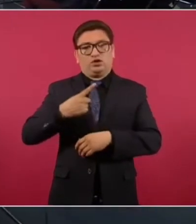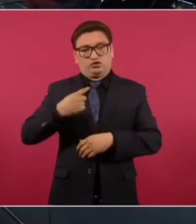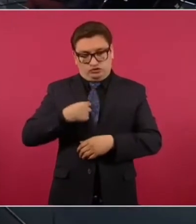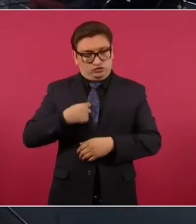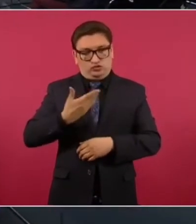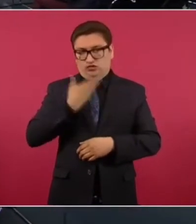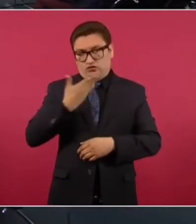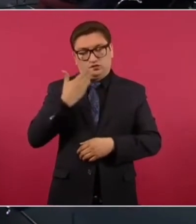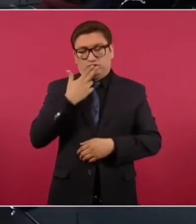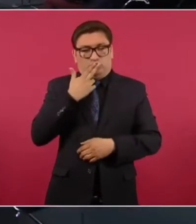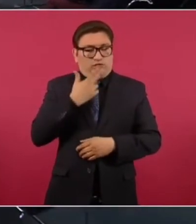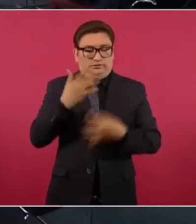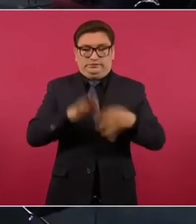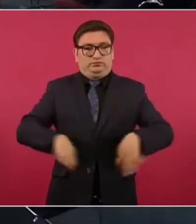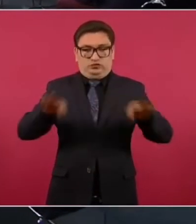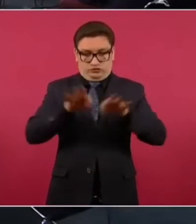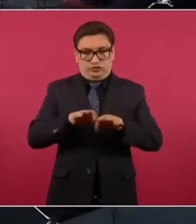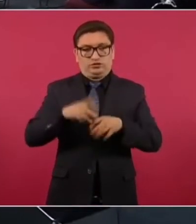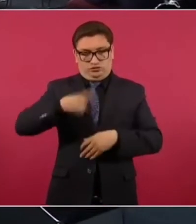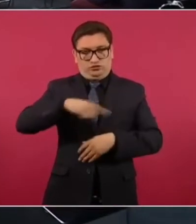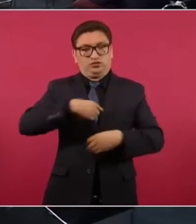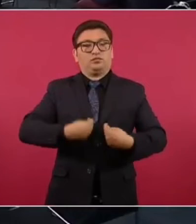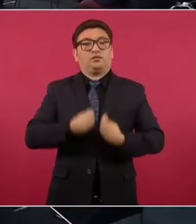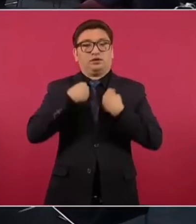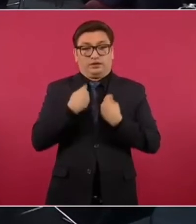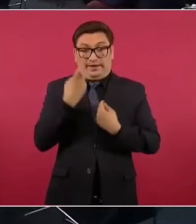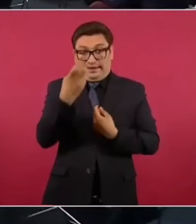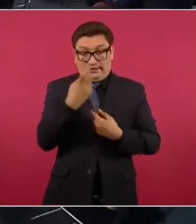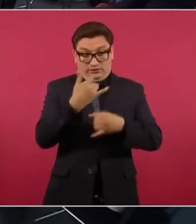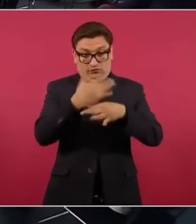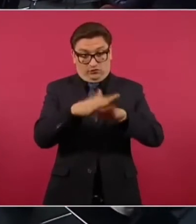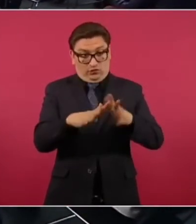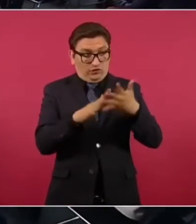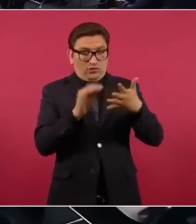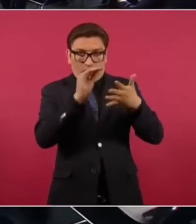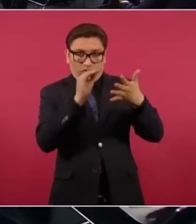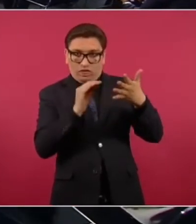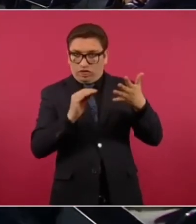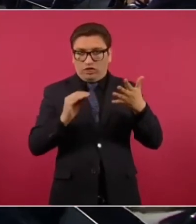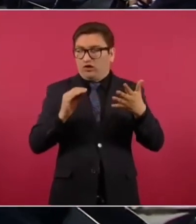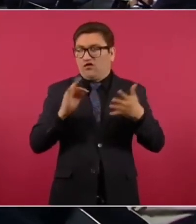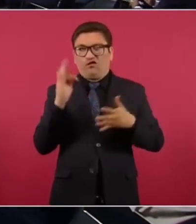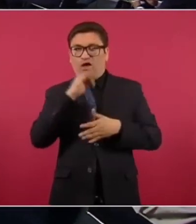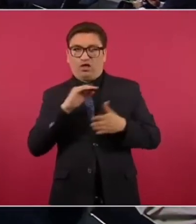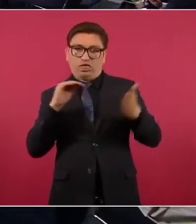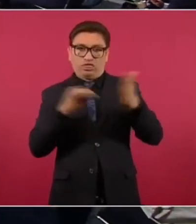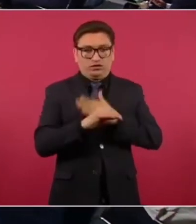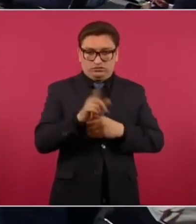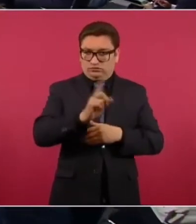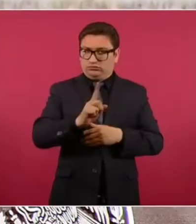repito, estimamos más importante en nuestra vida, no maquillamos nosotros cifras. Lo sé.